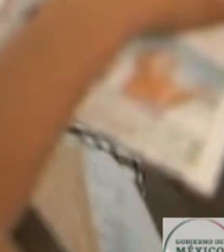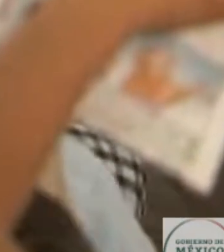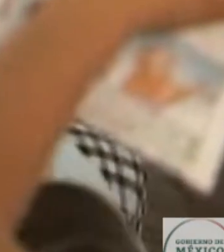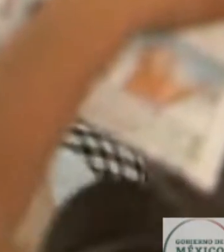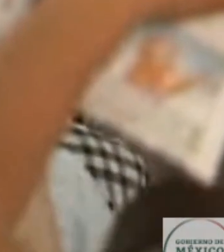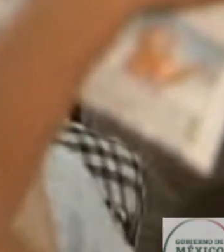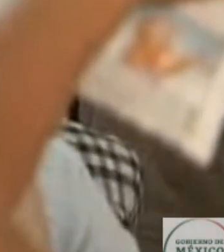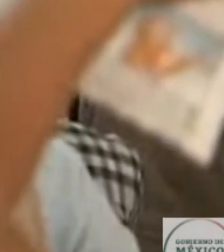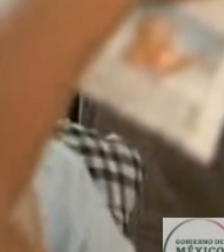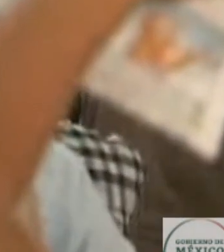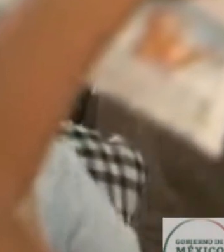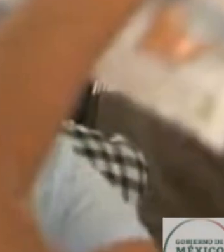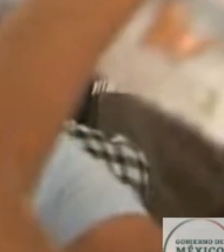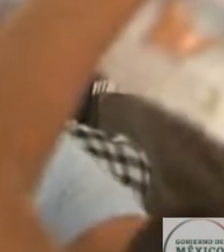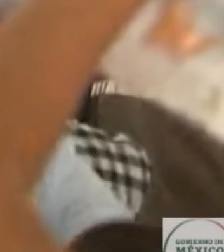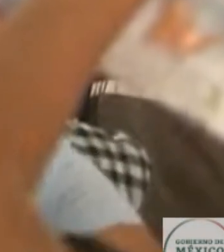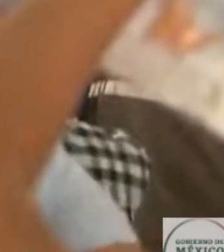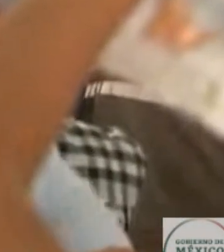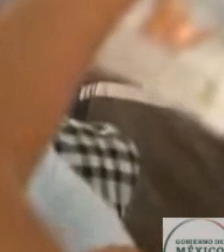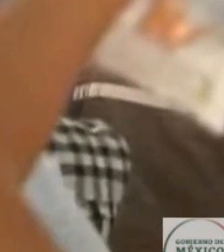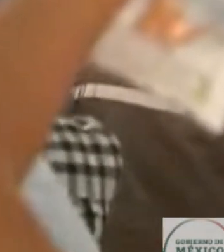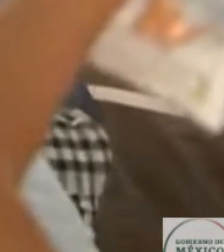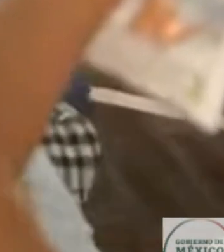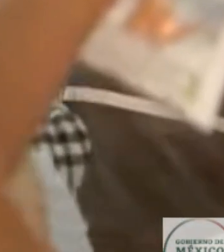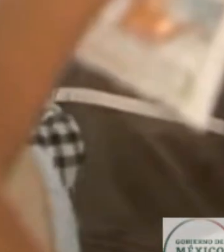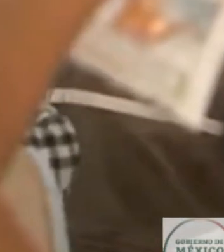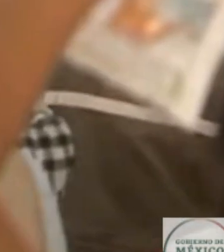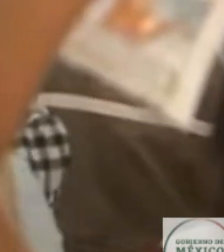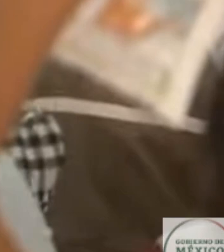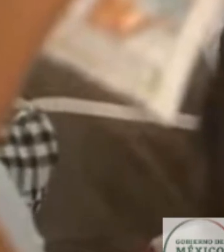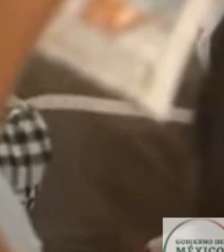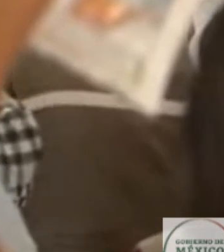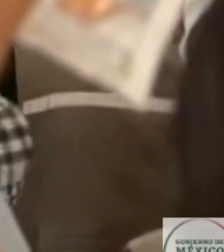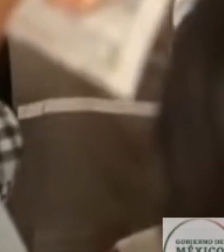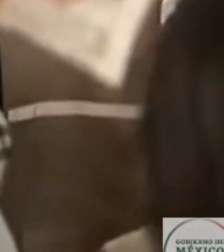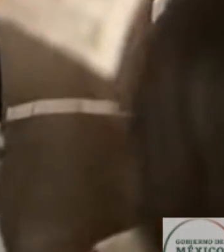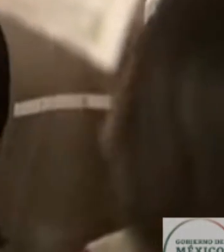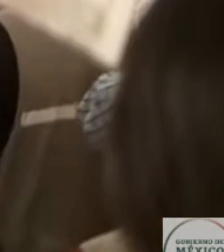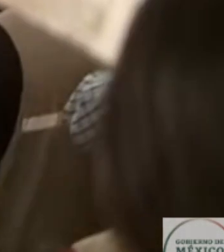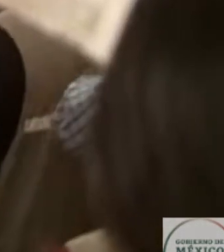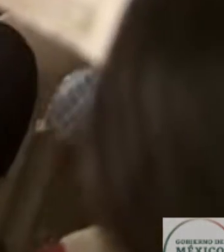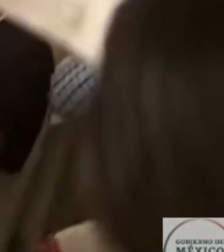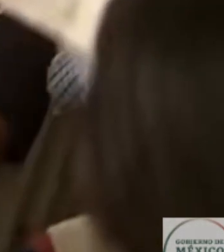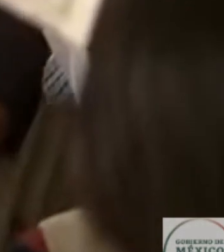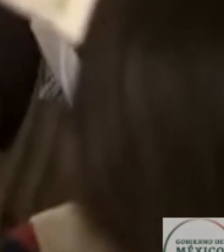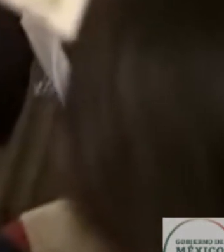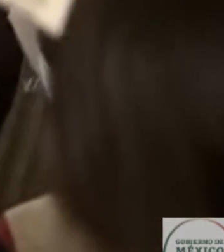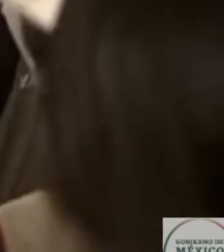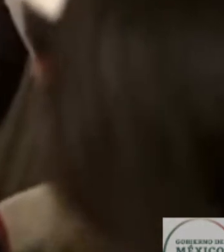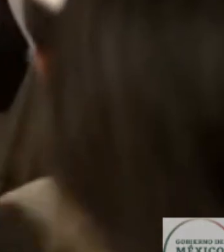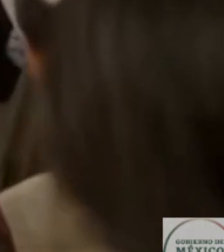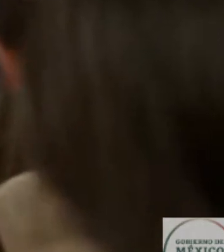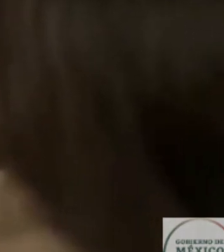bienvenida al presidente de los Estados Unidos mexicanos, licenciado Andrés Manuel López Obrador, y autoridades que lo